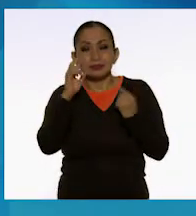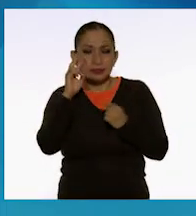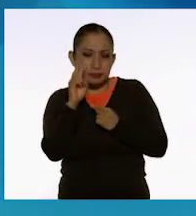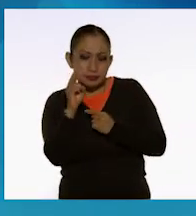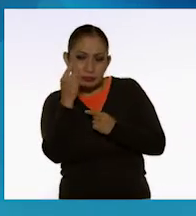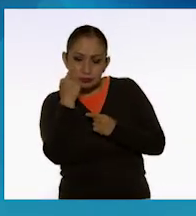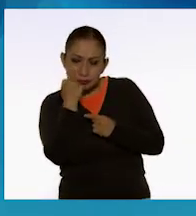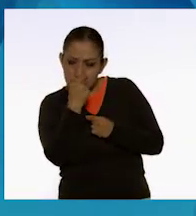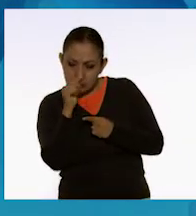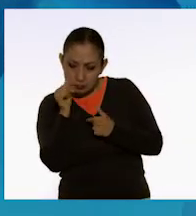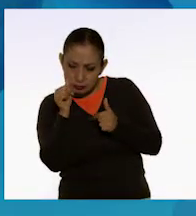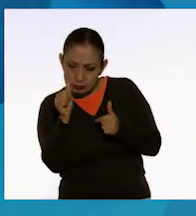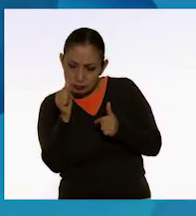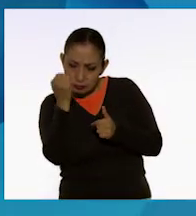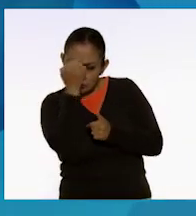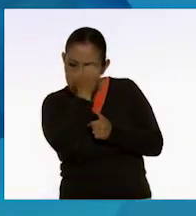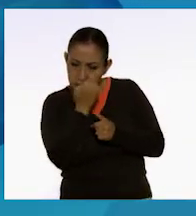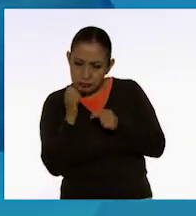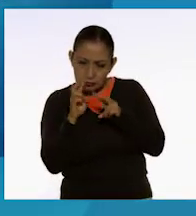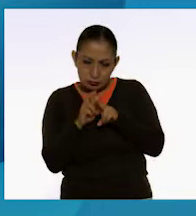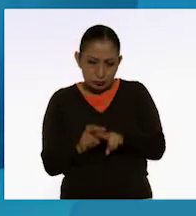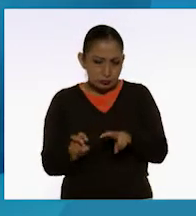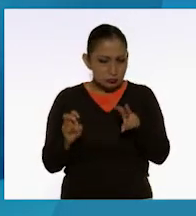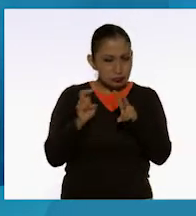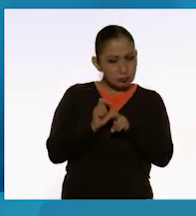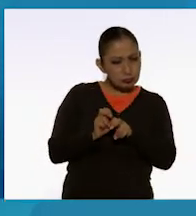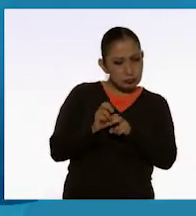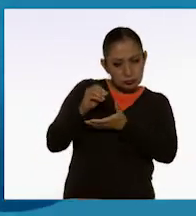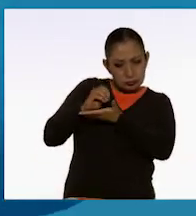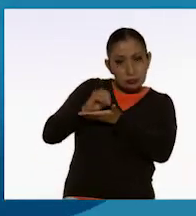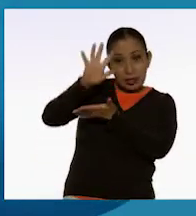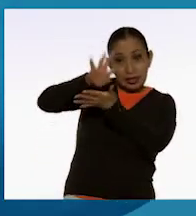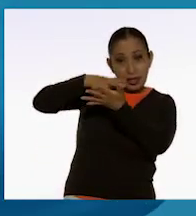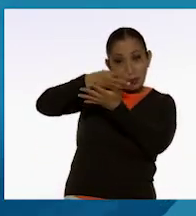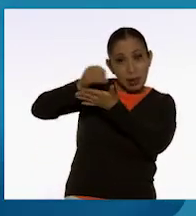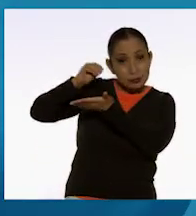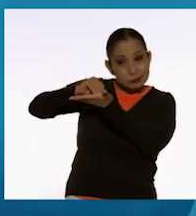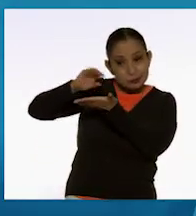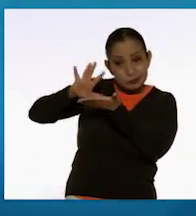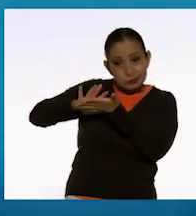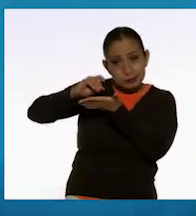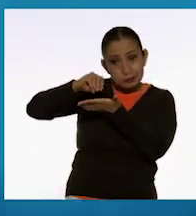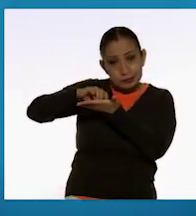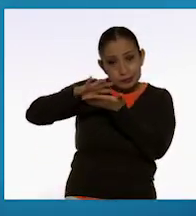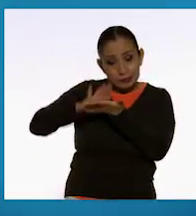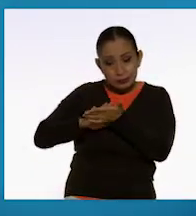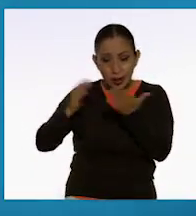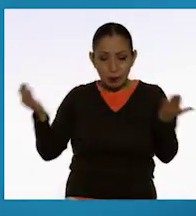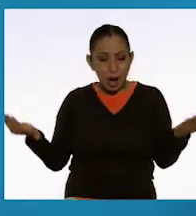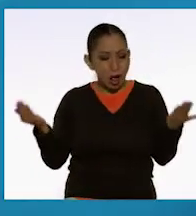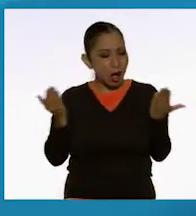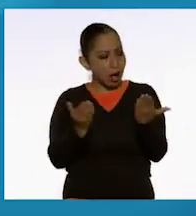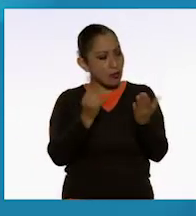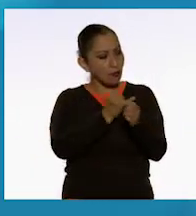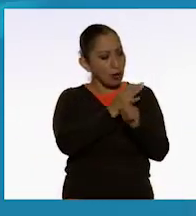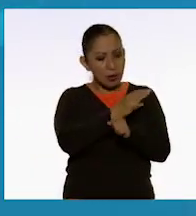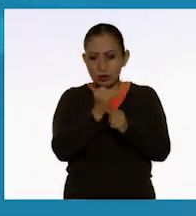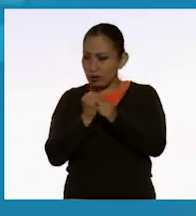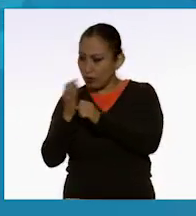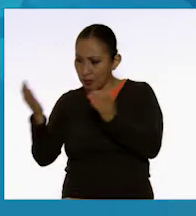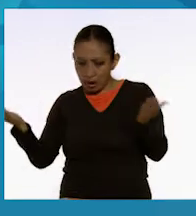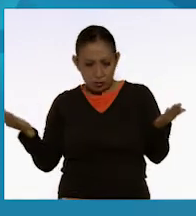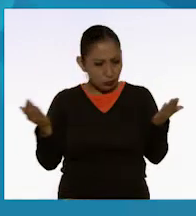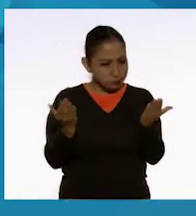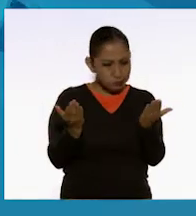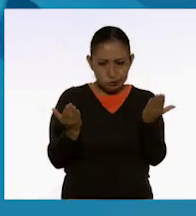observar, analizar, registrar en tablas, comparar y relacionar datos, causas y efectos